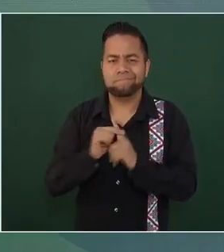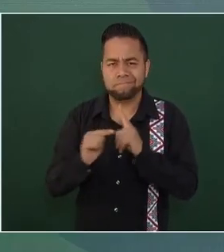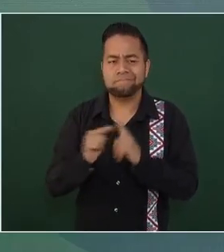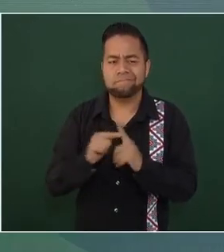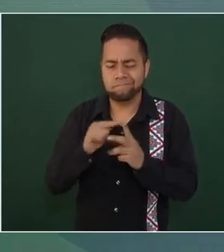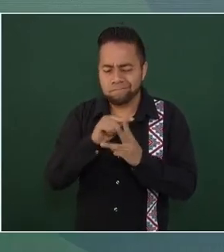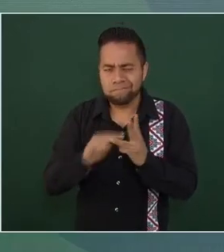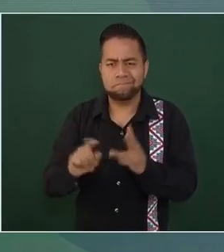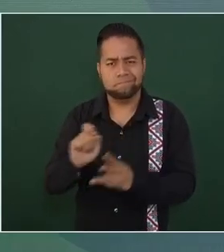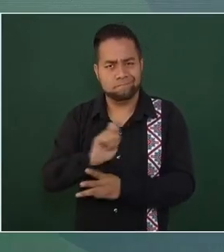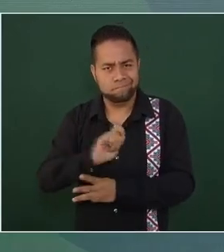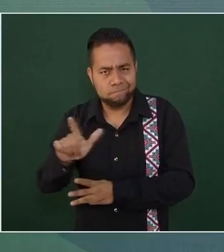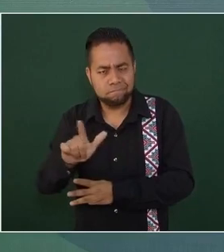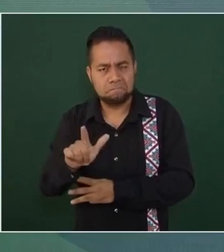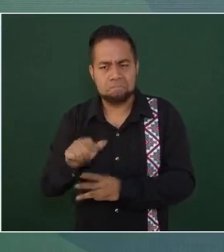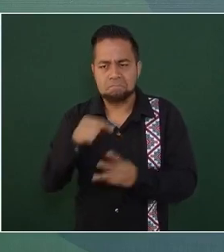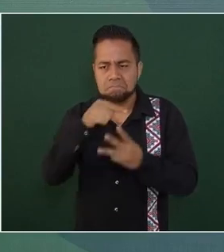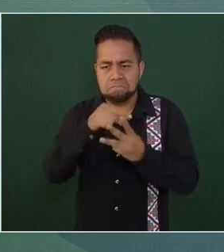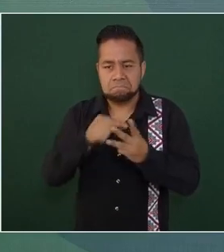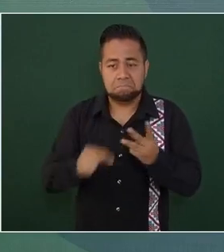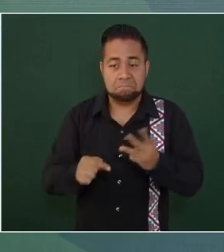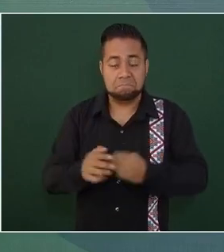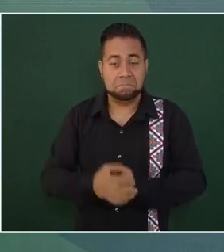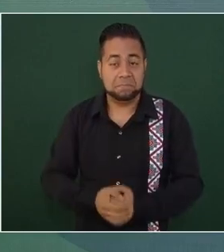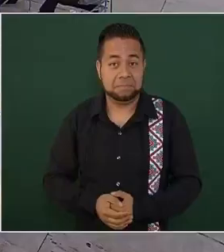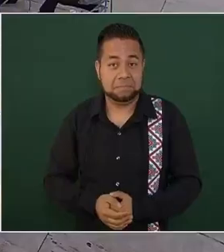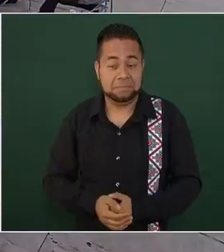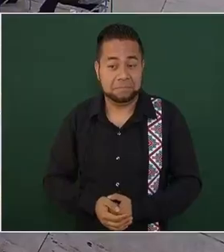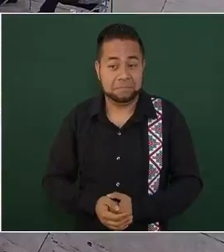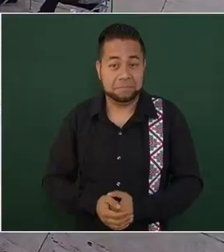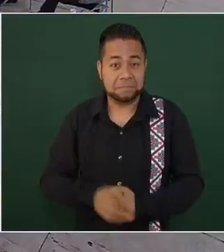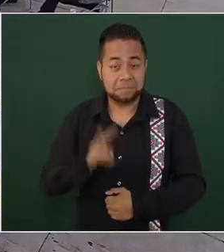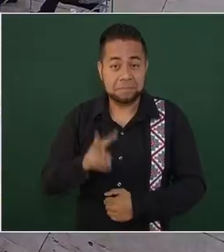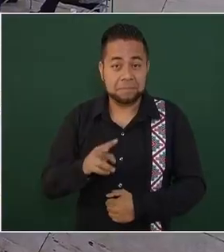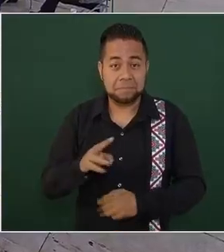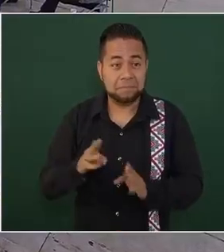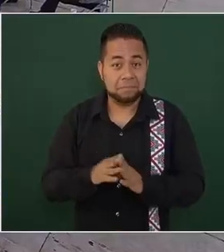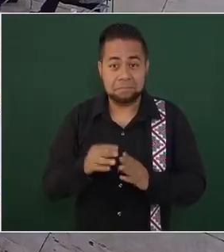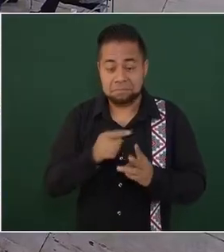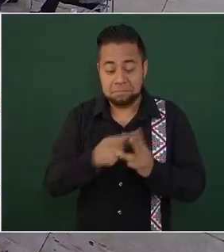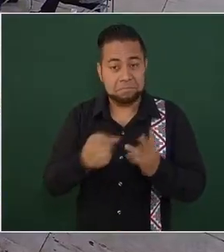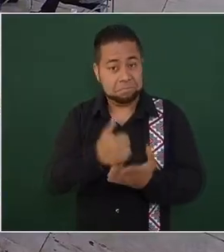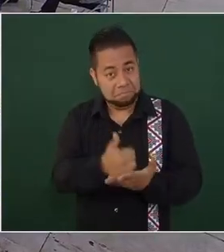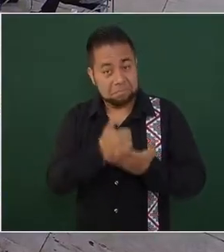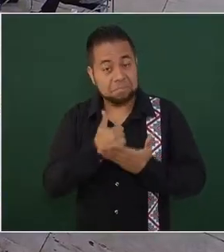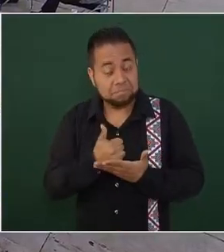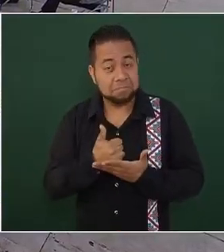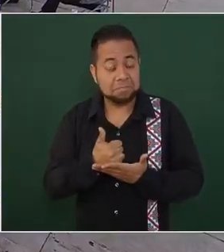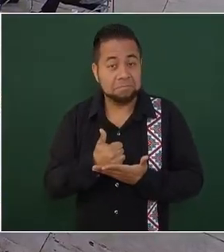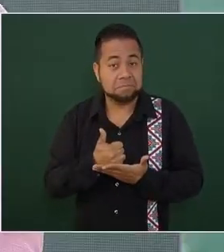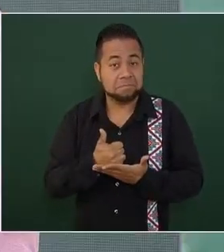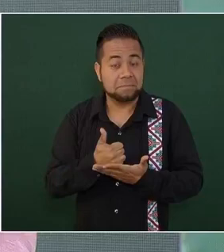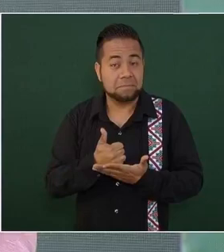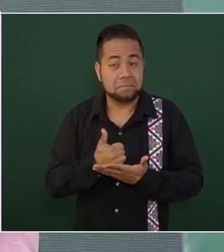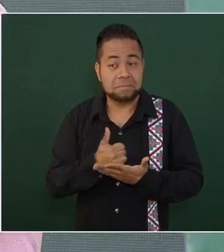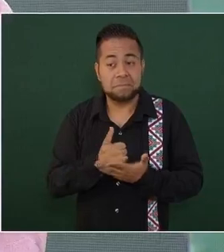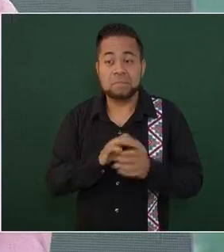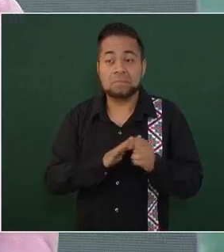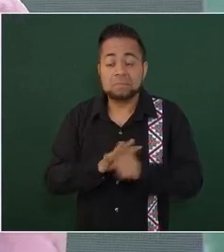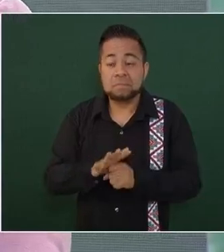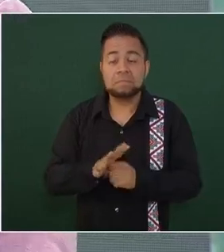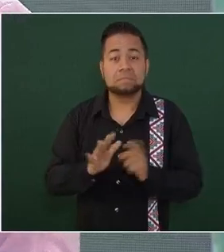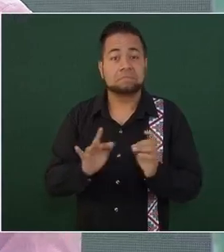son buenas que yo hasta me ayudan a este